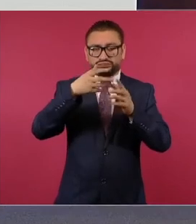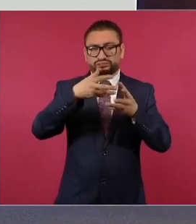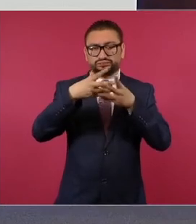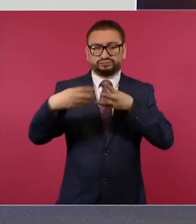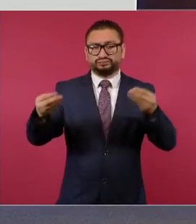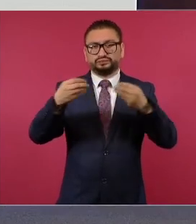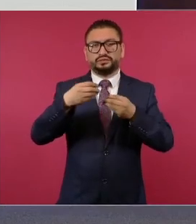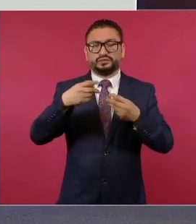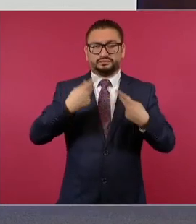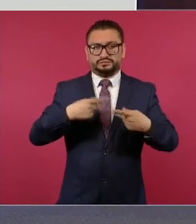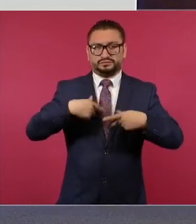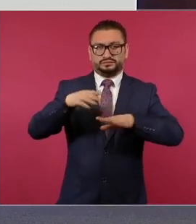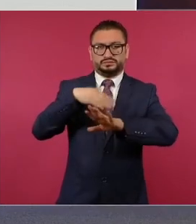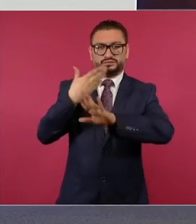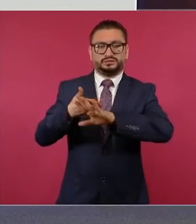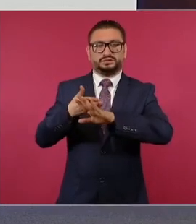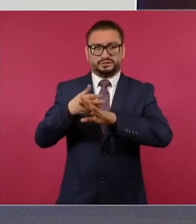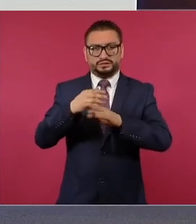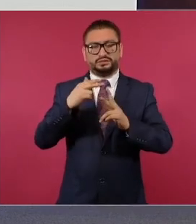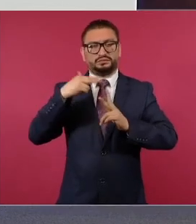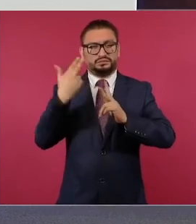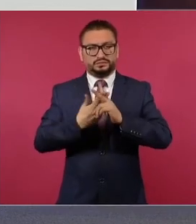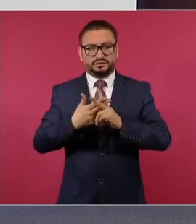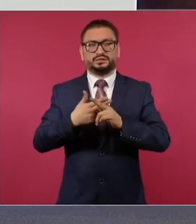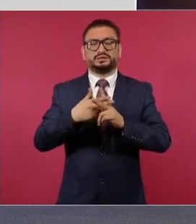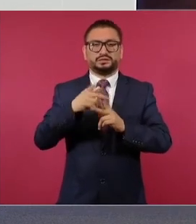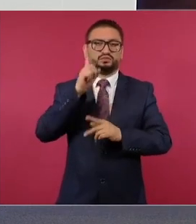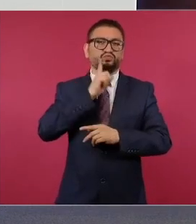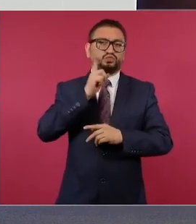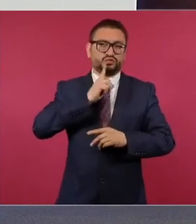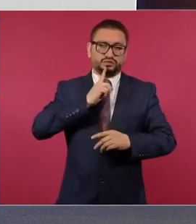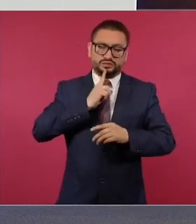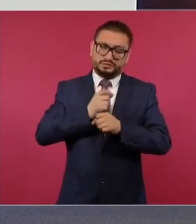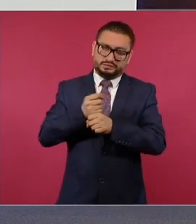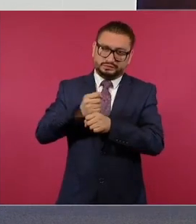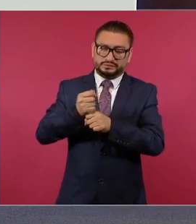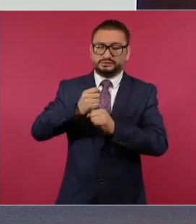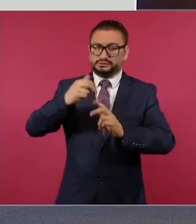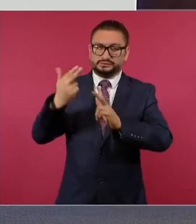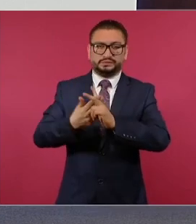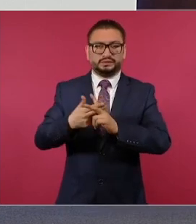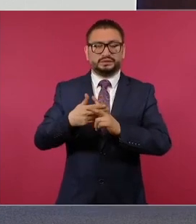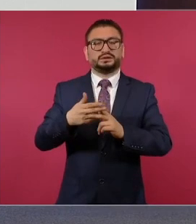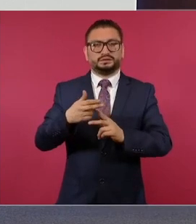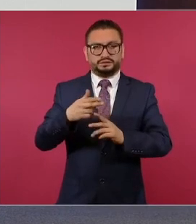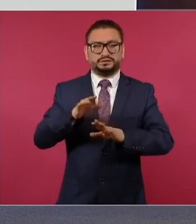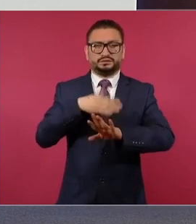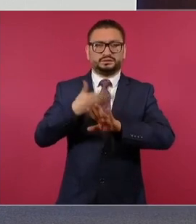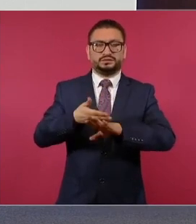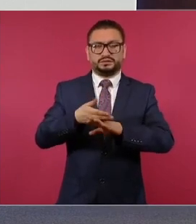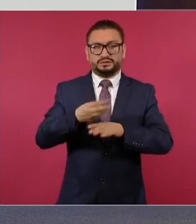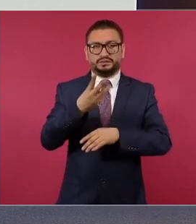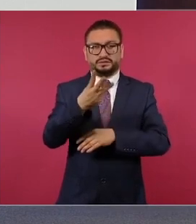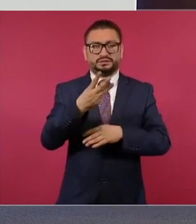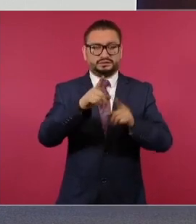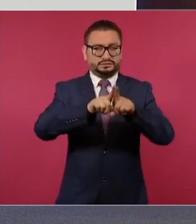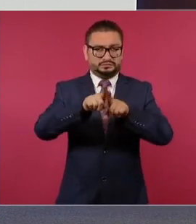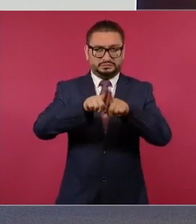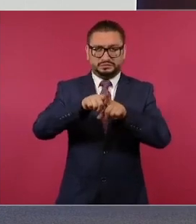por particulares, homicidio calificado y feminicidio y tortura cometido en agravio de 3